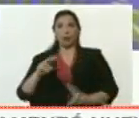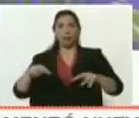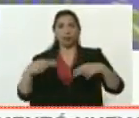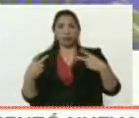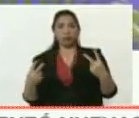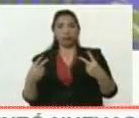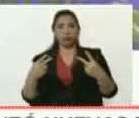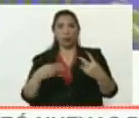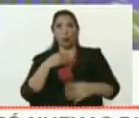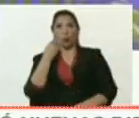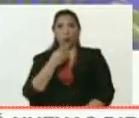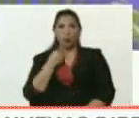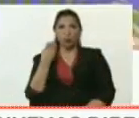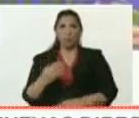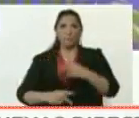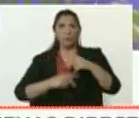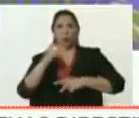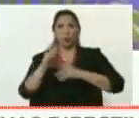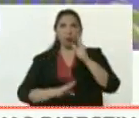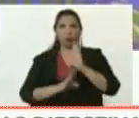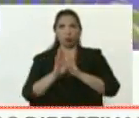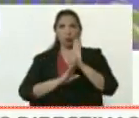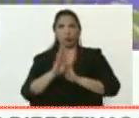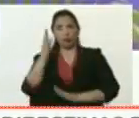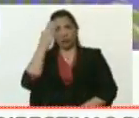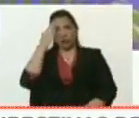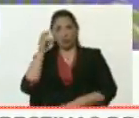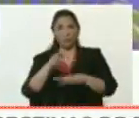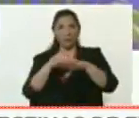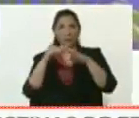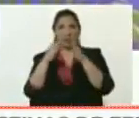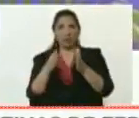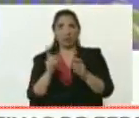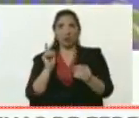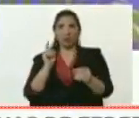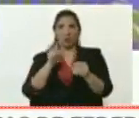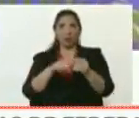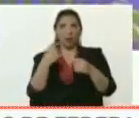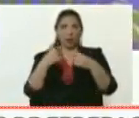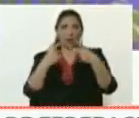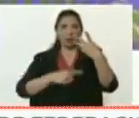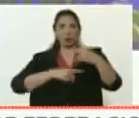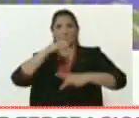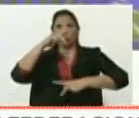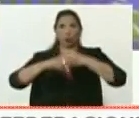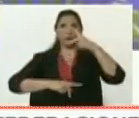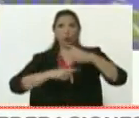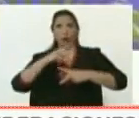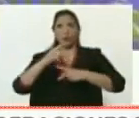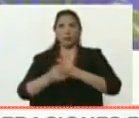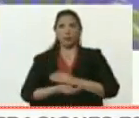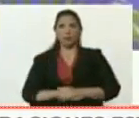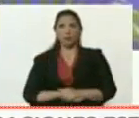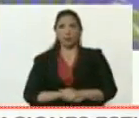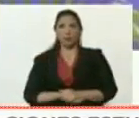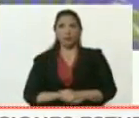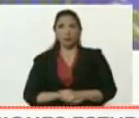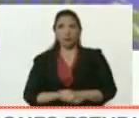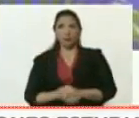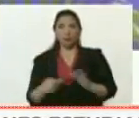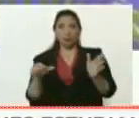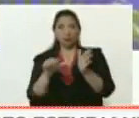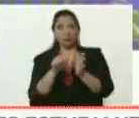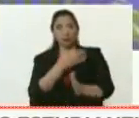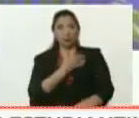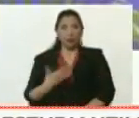juventud productiva. Sabe el ministro, porque forma parte de distintos programas productivos donde el